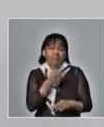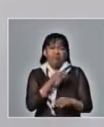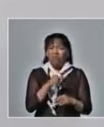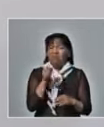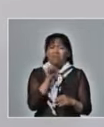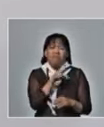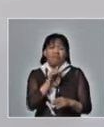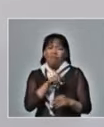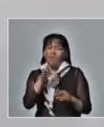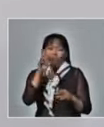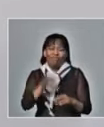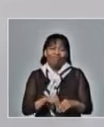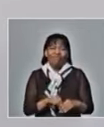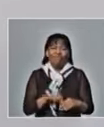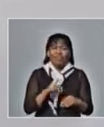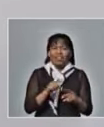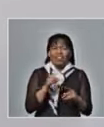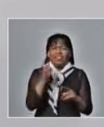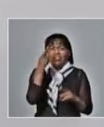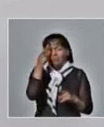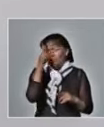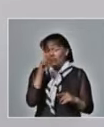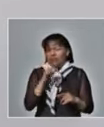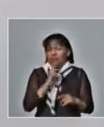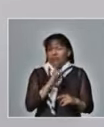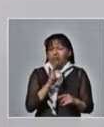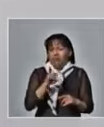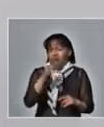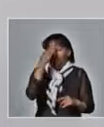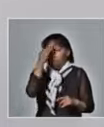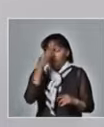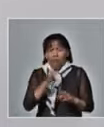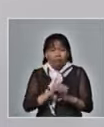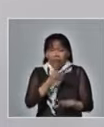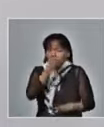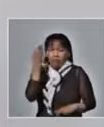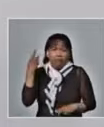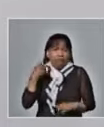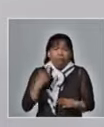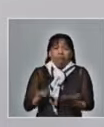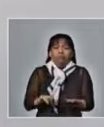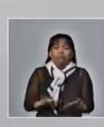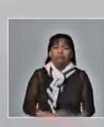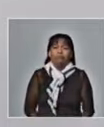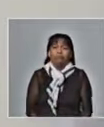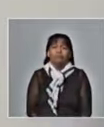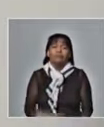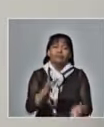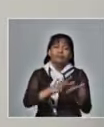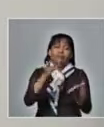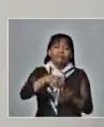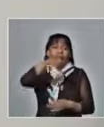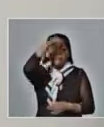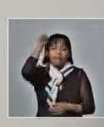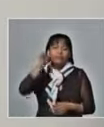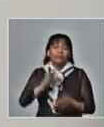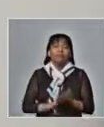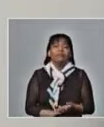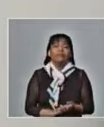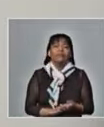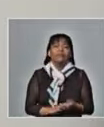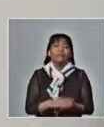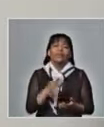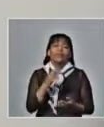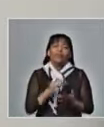y tampoco la aventura de quien no contesta, quien no conoce y no sabe de Puebla. Gracias, candidato. Tiene el uso